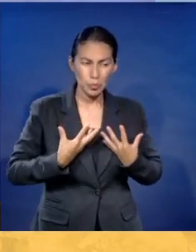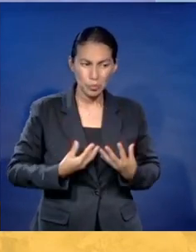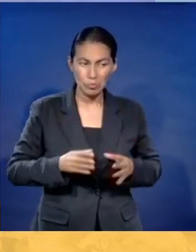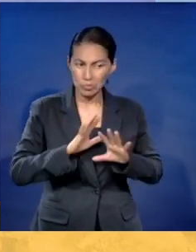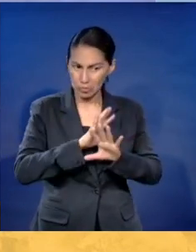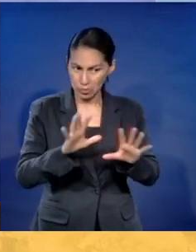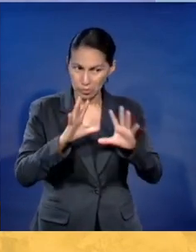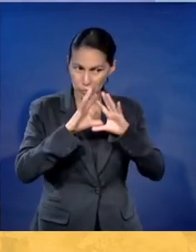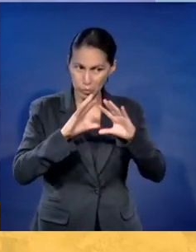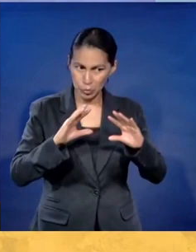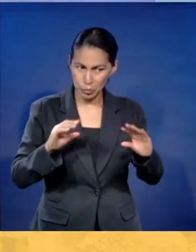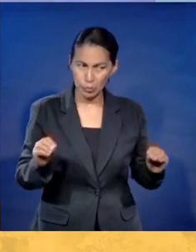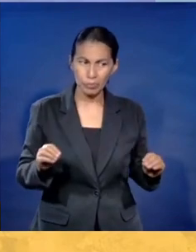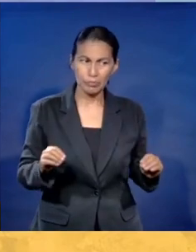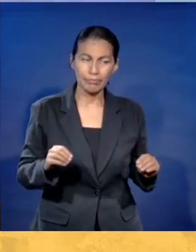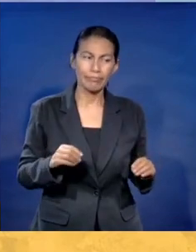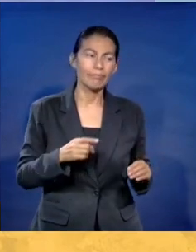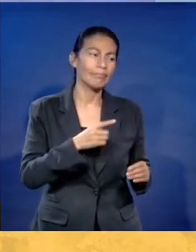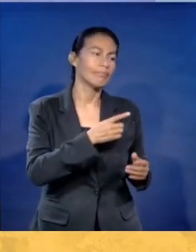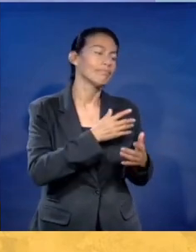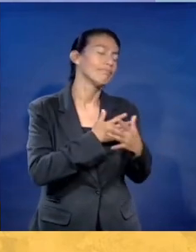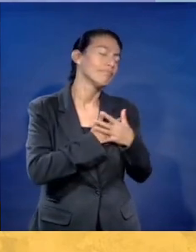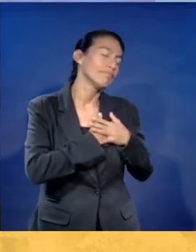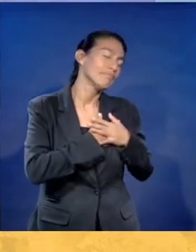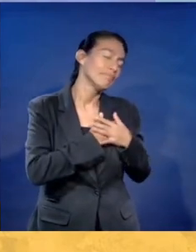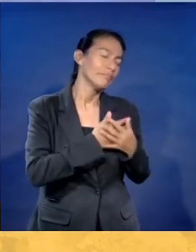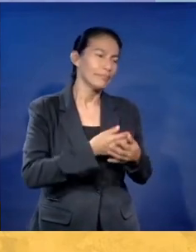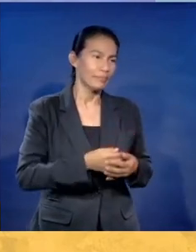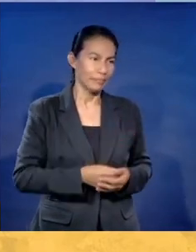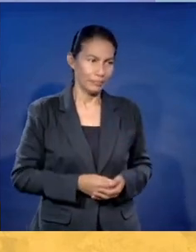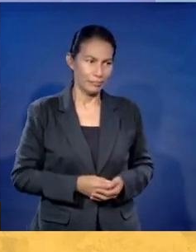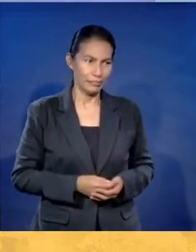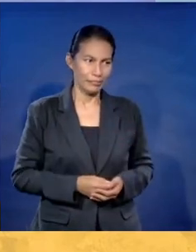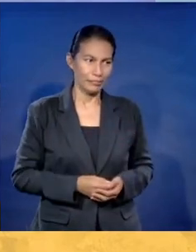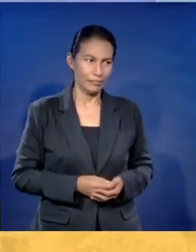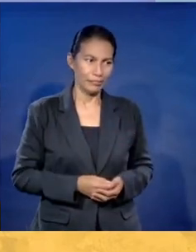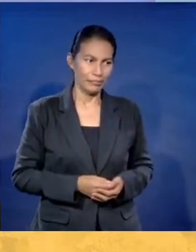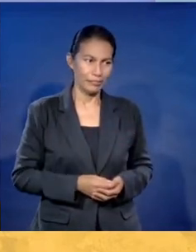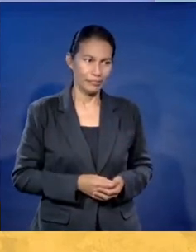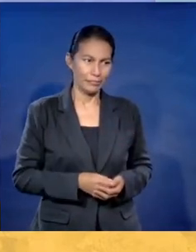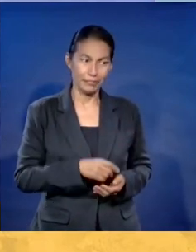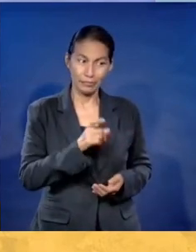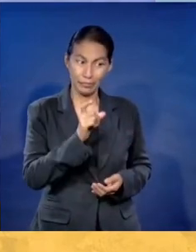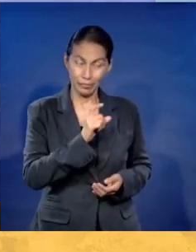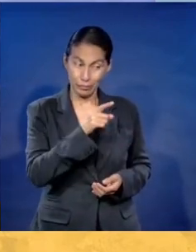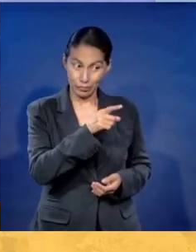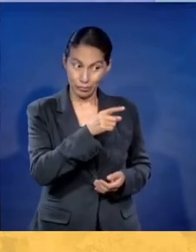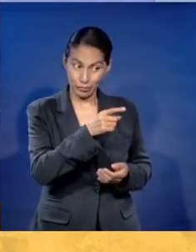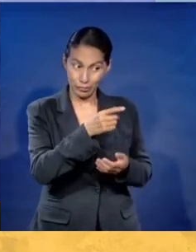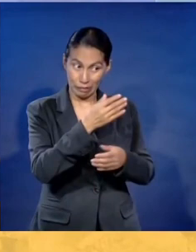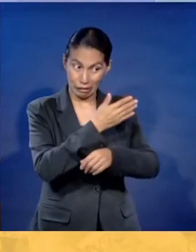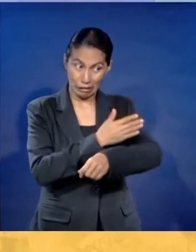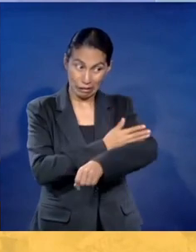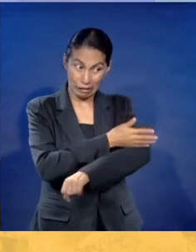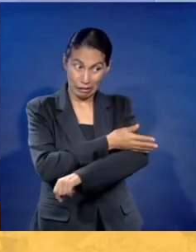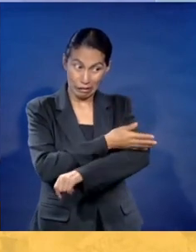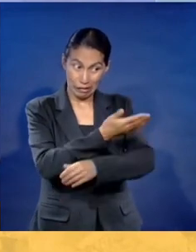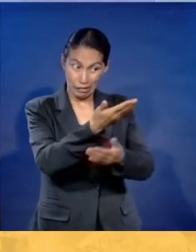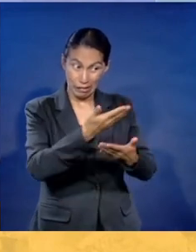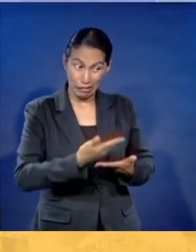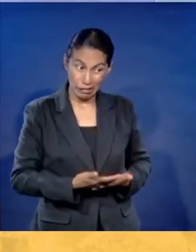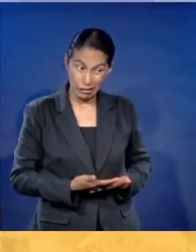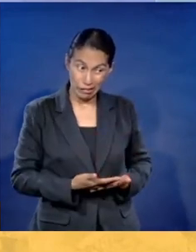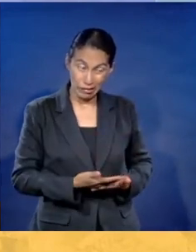amor te quieres cada vez que tú llegas tarde yo pienso que algo te